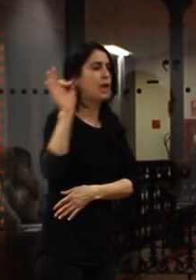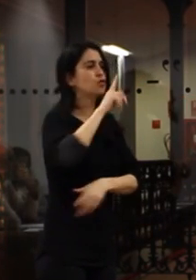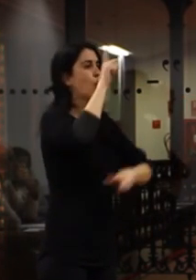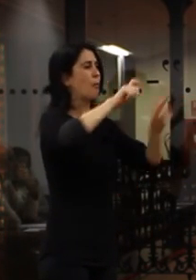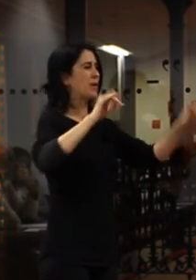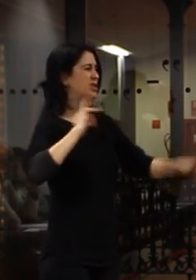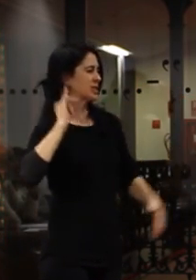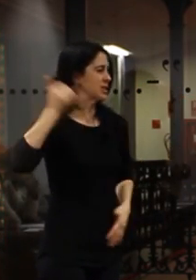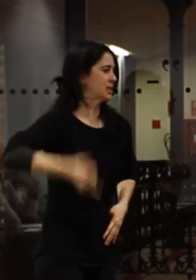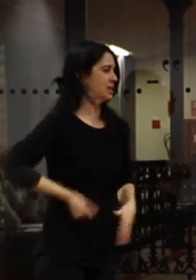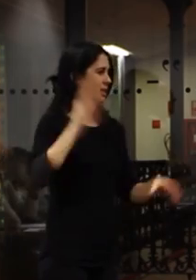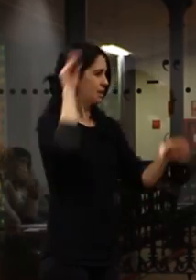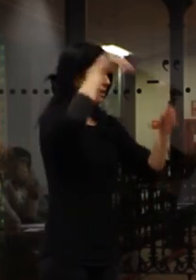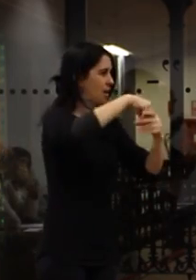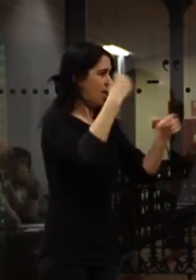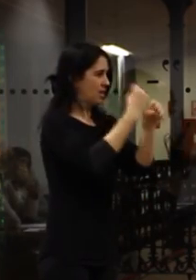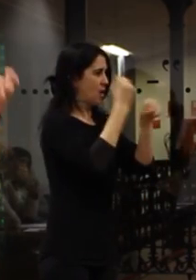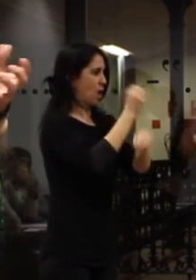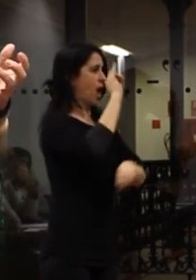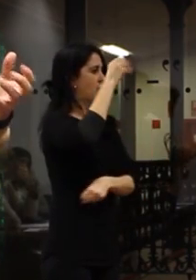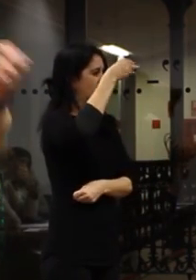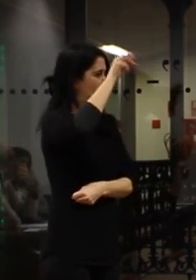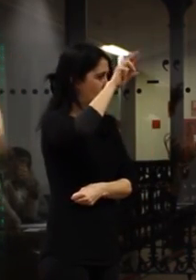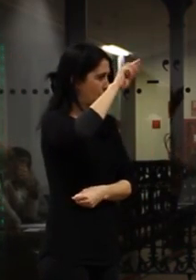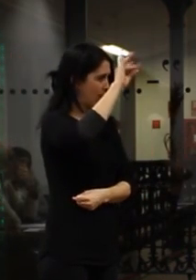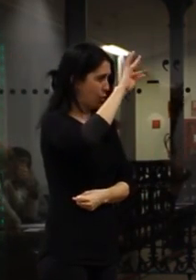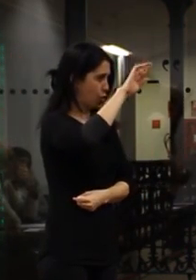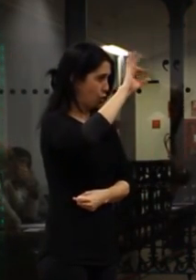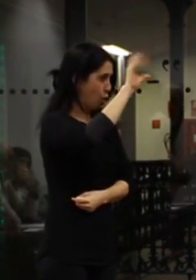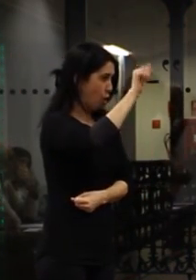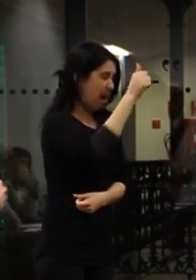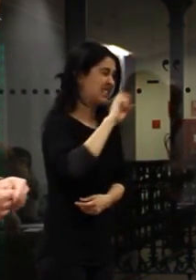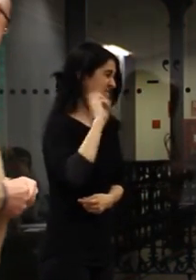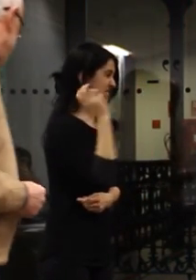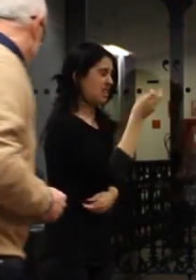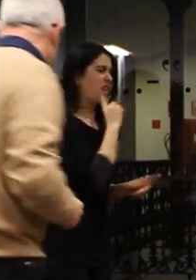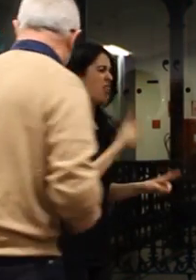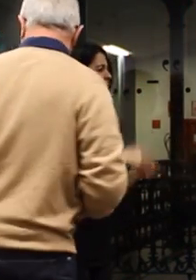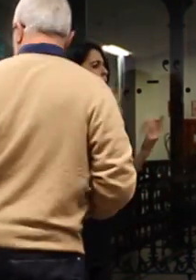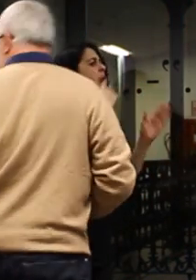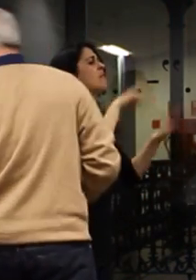y de toda esta gente, la historia está de nuestra parte. Gracias.